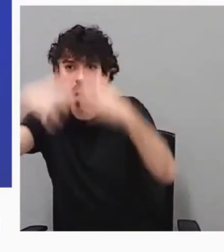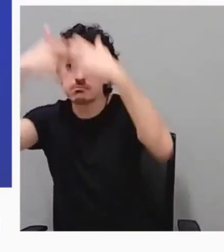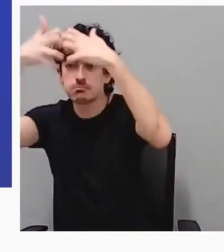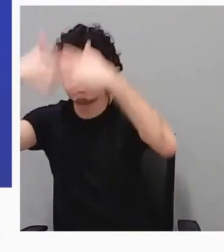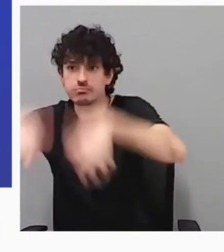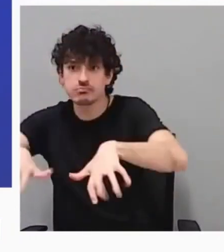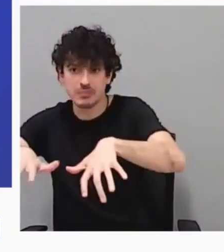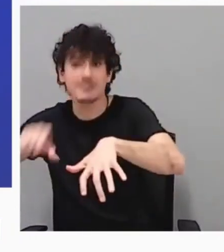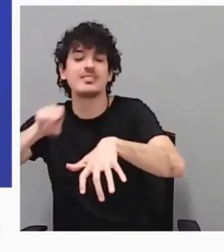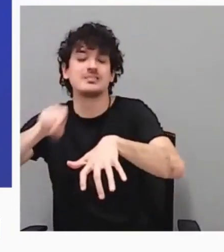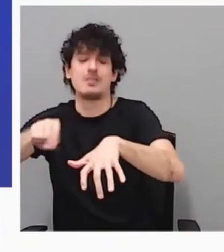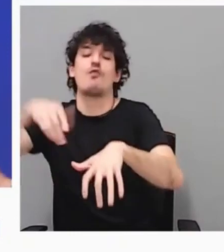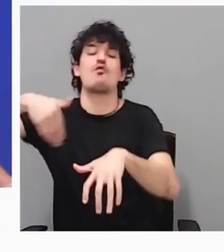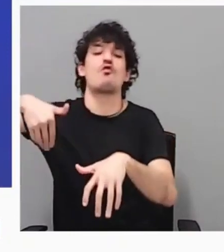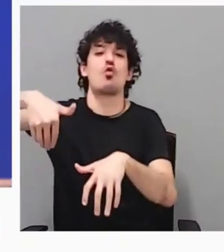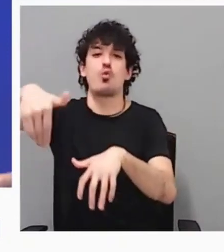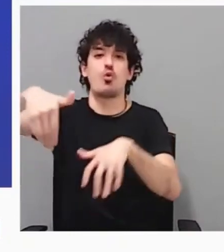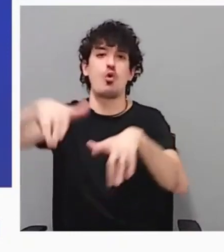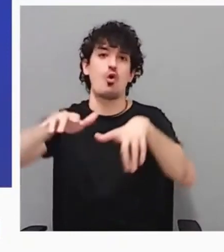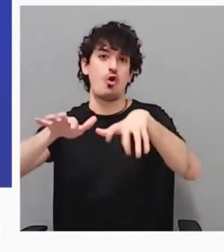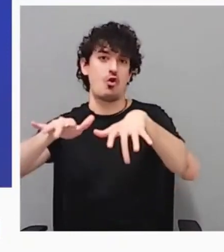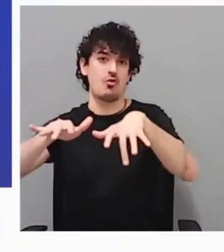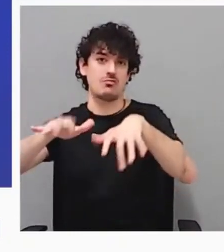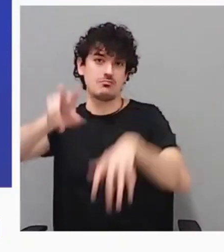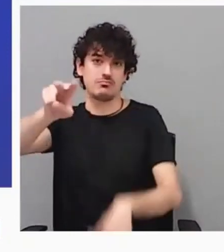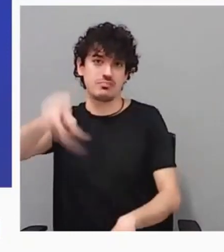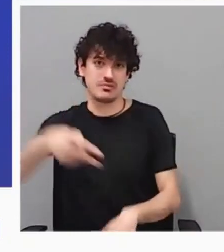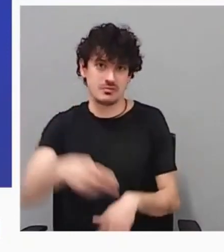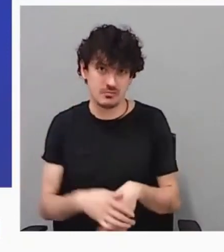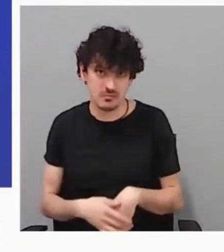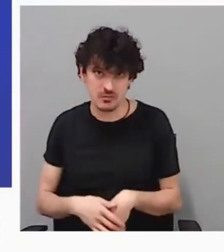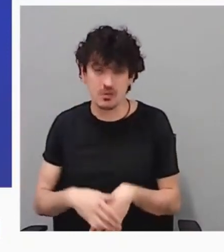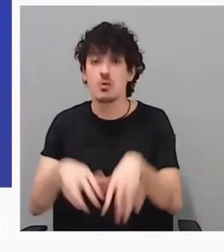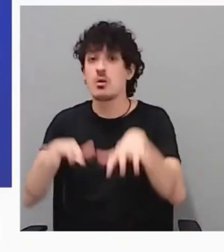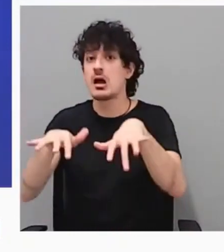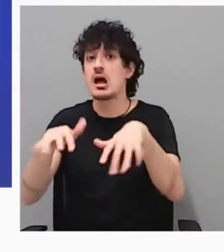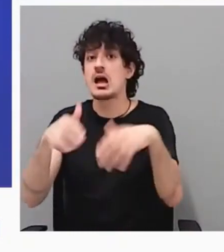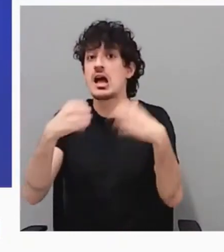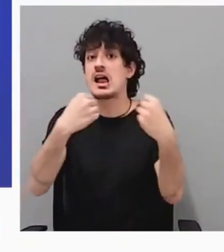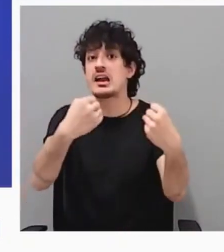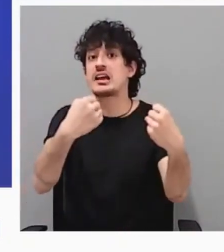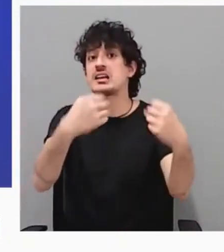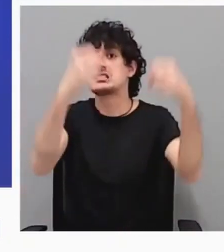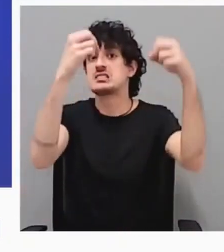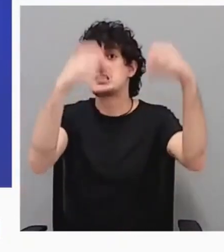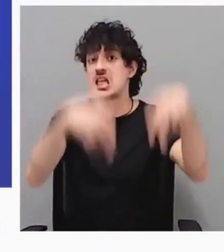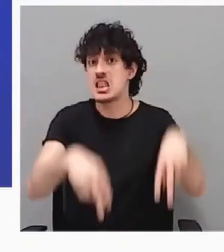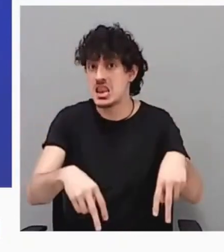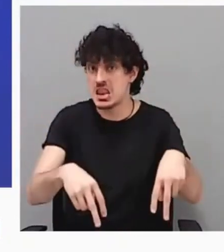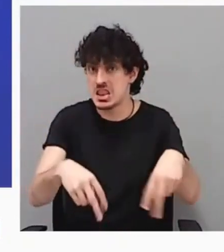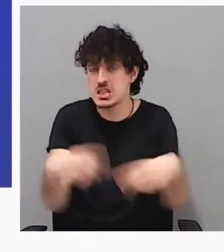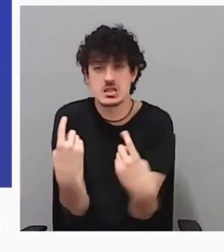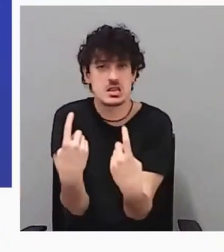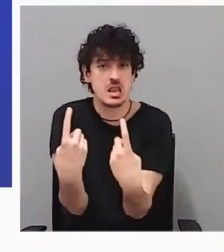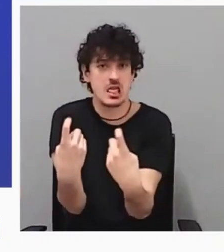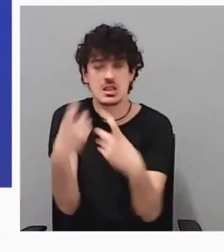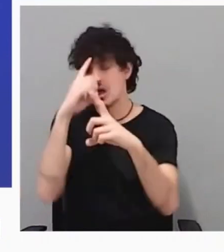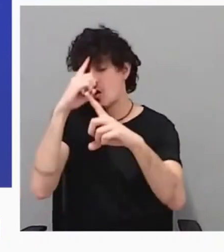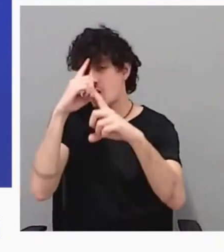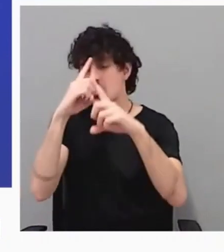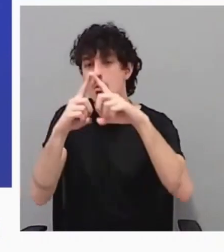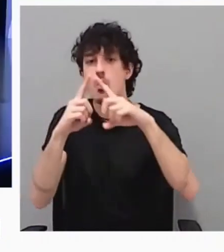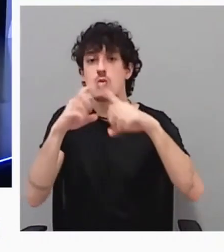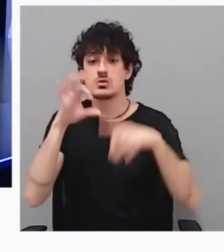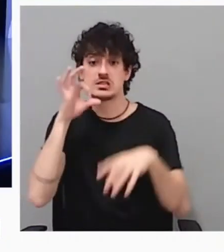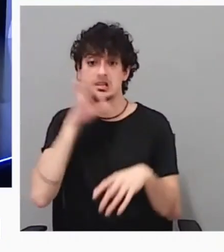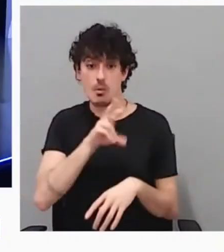computación. Computación, quizá sin energía, y que es necesaria para solventar los problemas del siglo